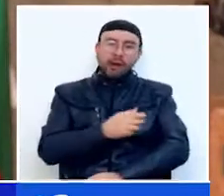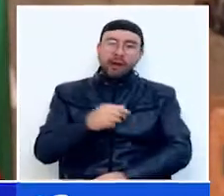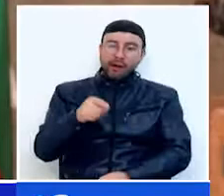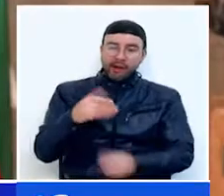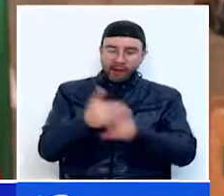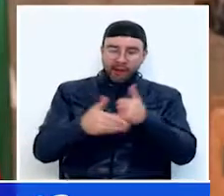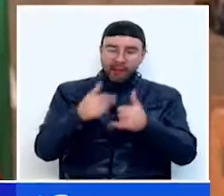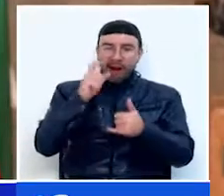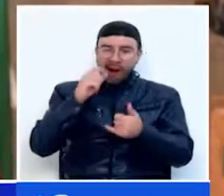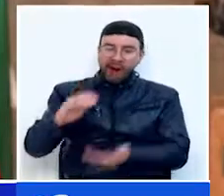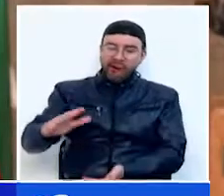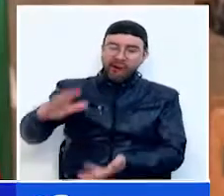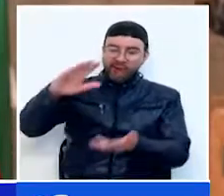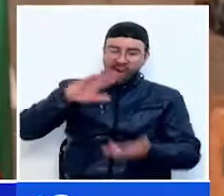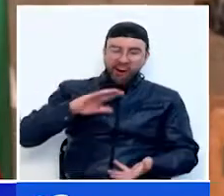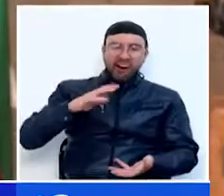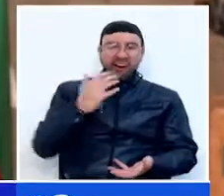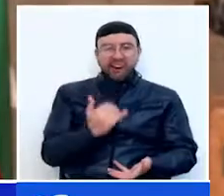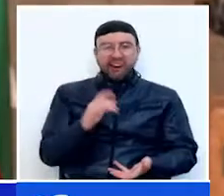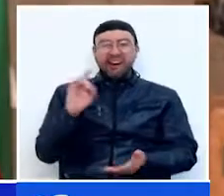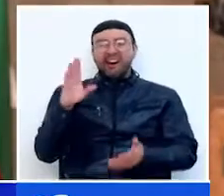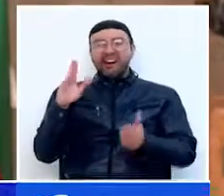Caldas